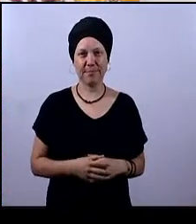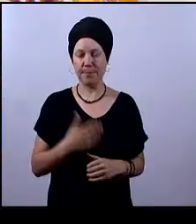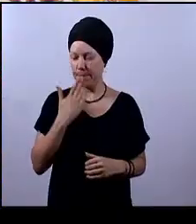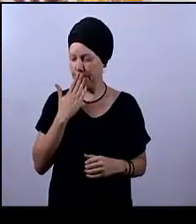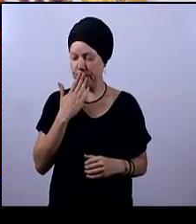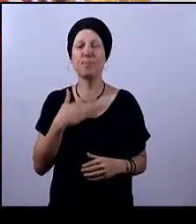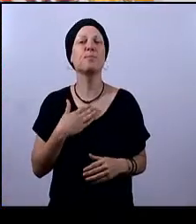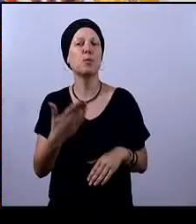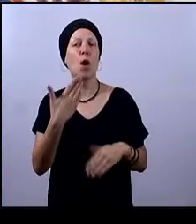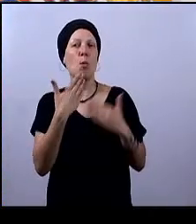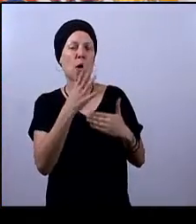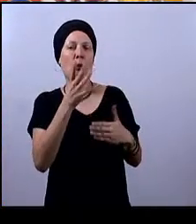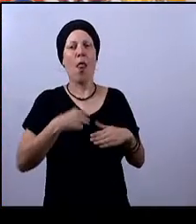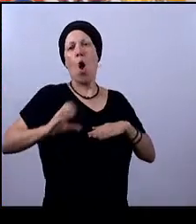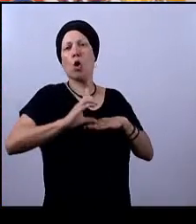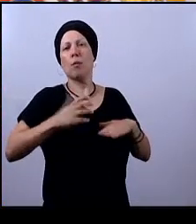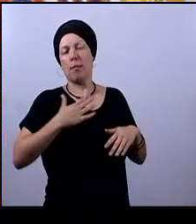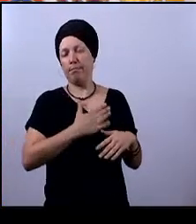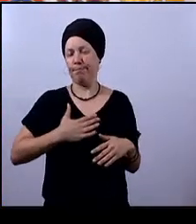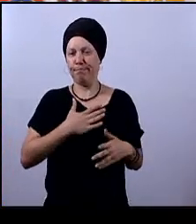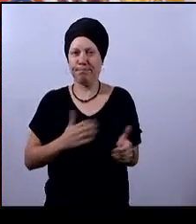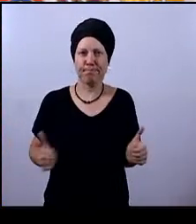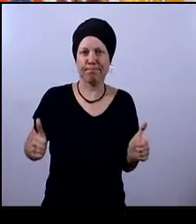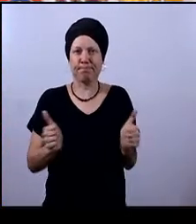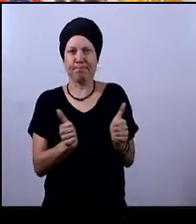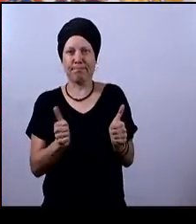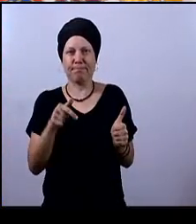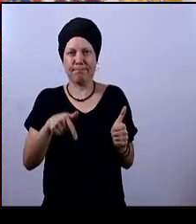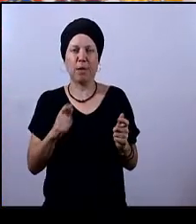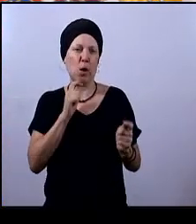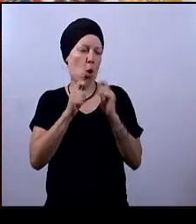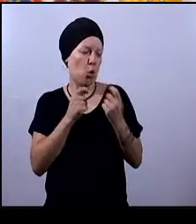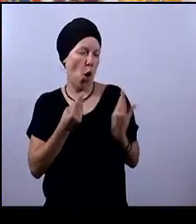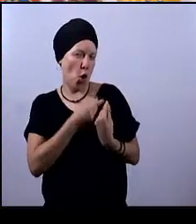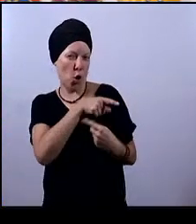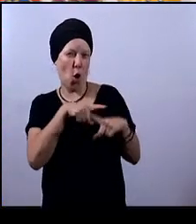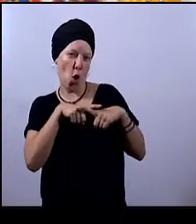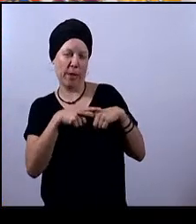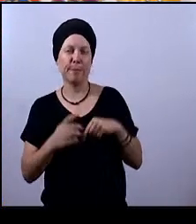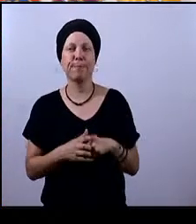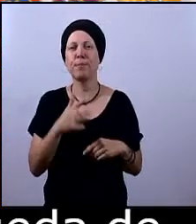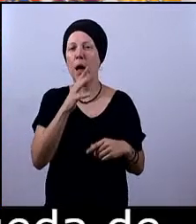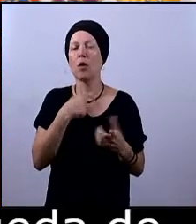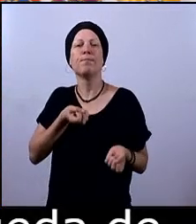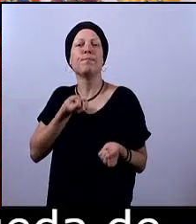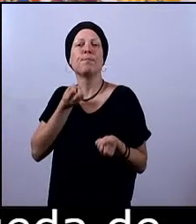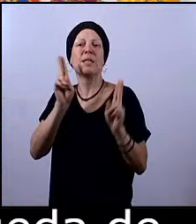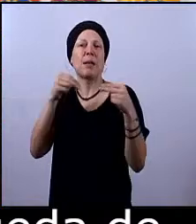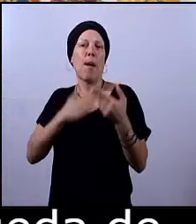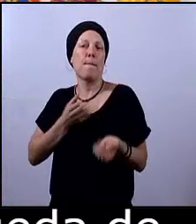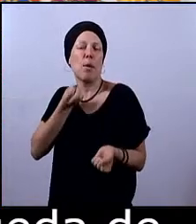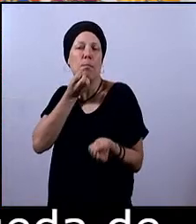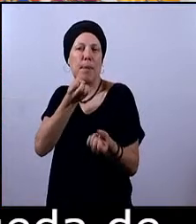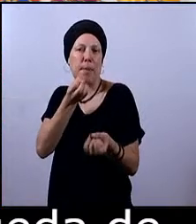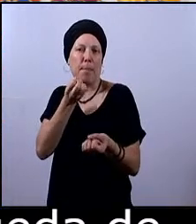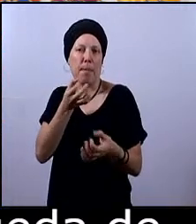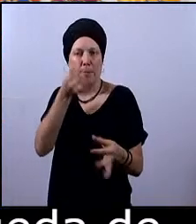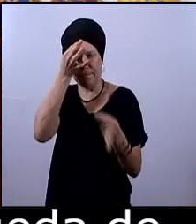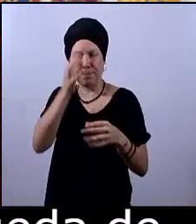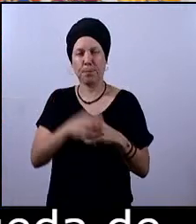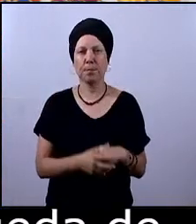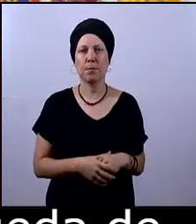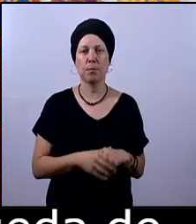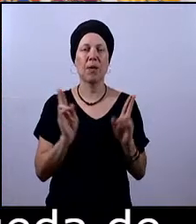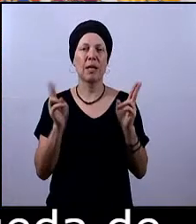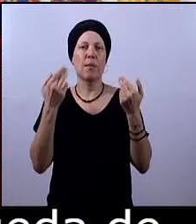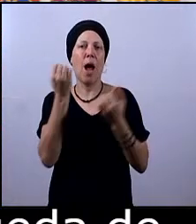Muchas gracias, consejera. Para mí es un placer compartir esta rueda de prensa contigo y paso a desgranar los asuntos aprobados en